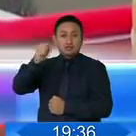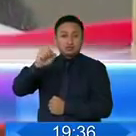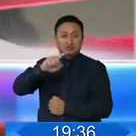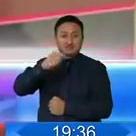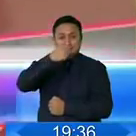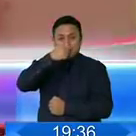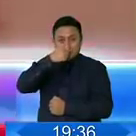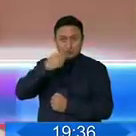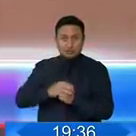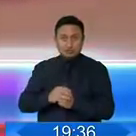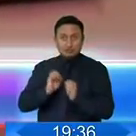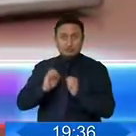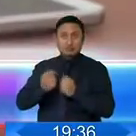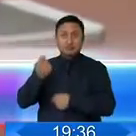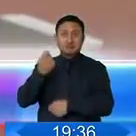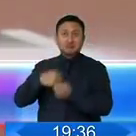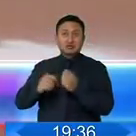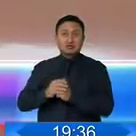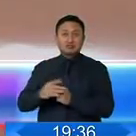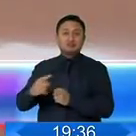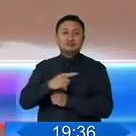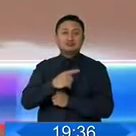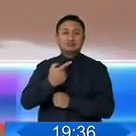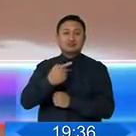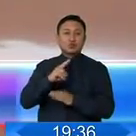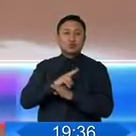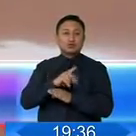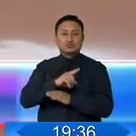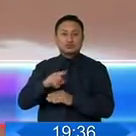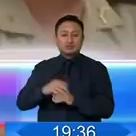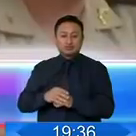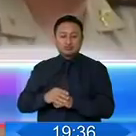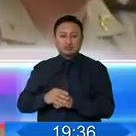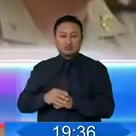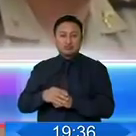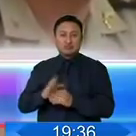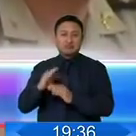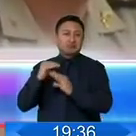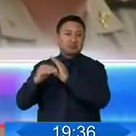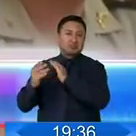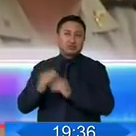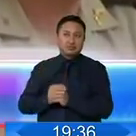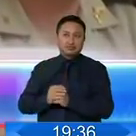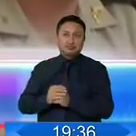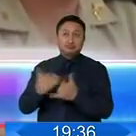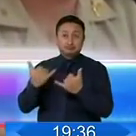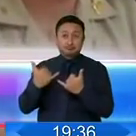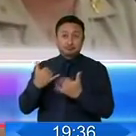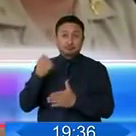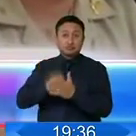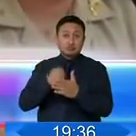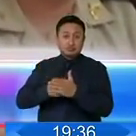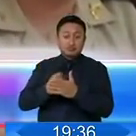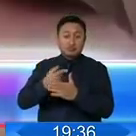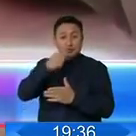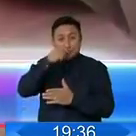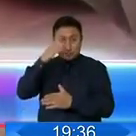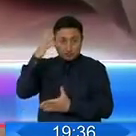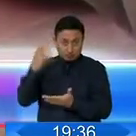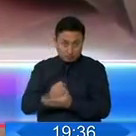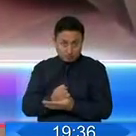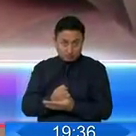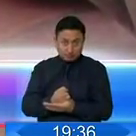de cocaína salgan utilizando nuestros correos paralelos. Como parte de esa lucha contra el microtráfico,